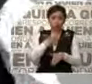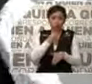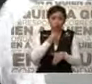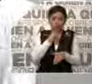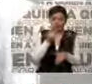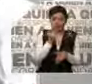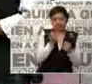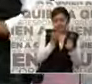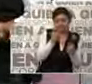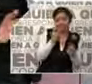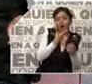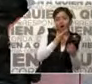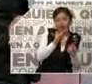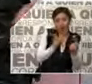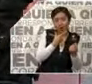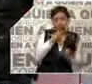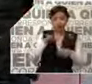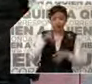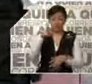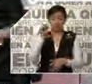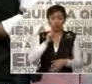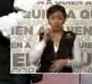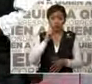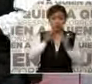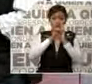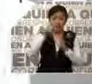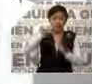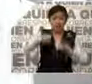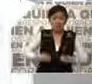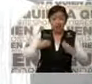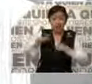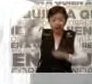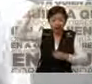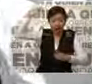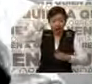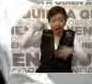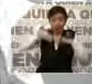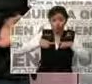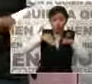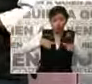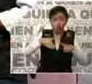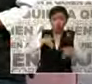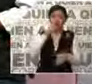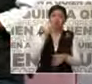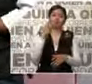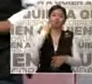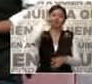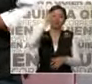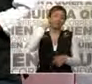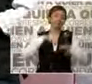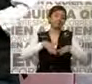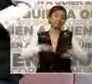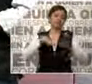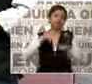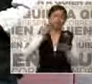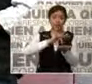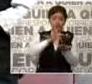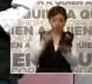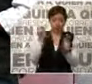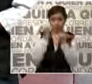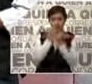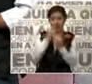quien sí, pero pues hay que a ella, bien, sí, claro. a sobre todo ella porque se dedicó toda su vida a eso. Entonces, es una súper herramienta. Y pues gracias a Tommy